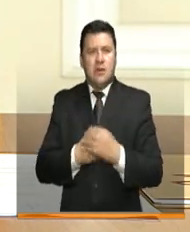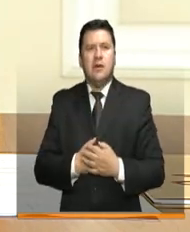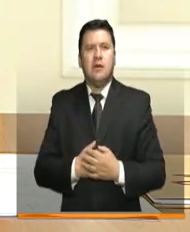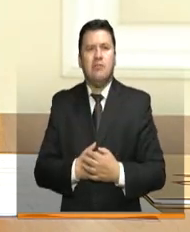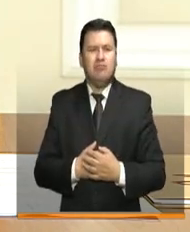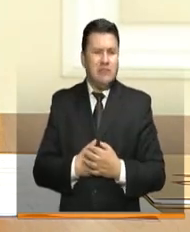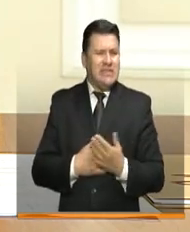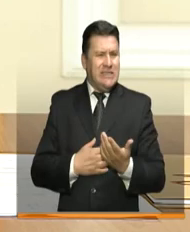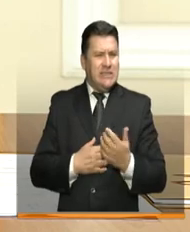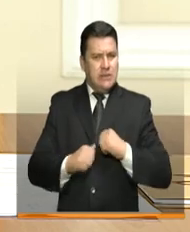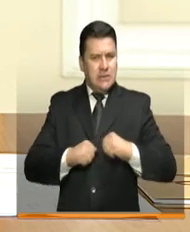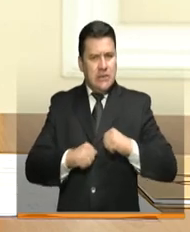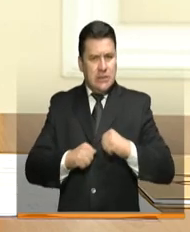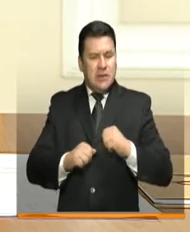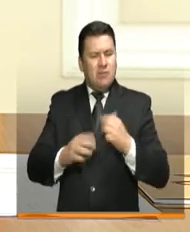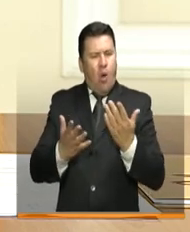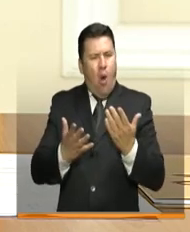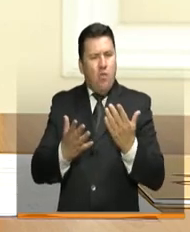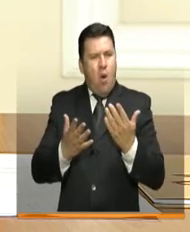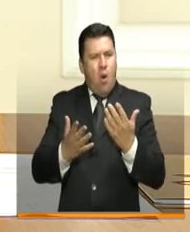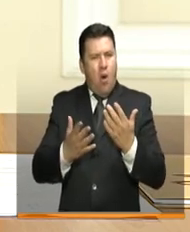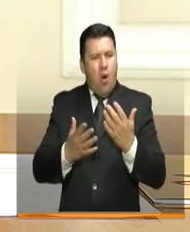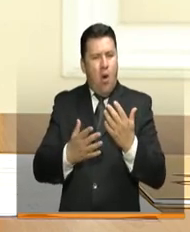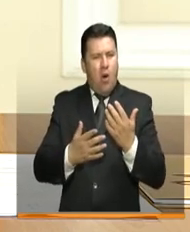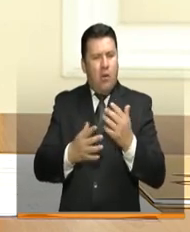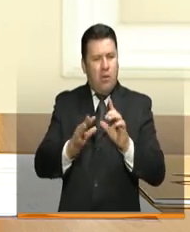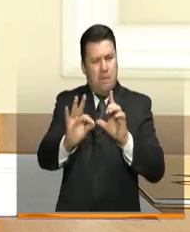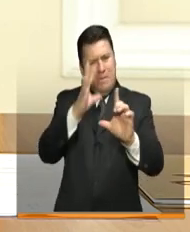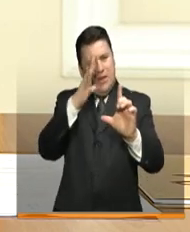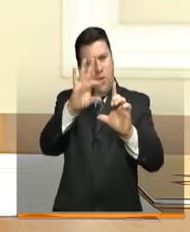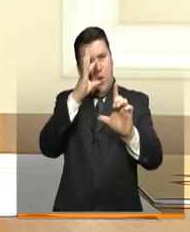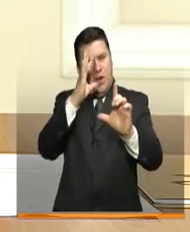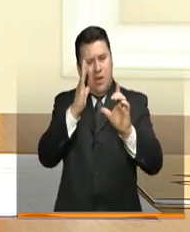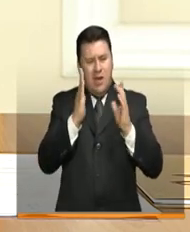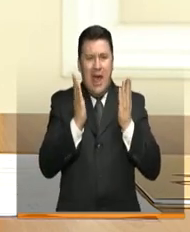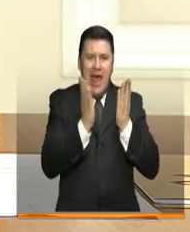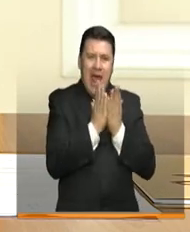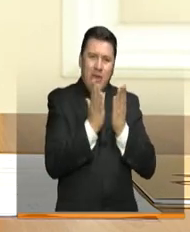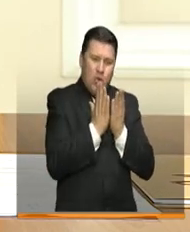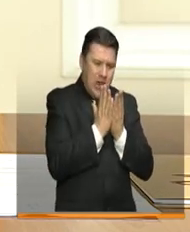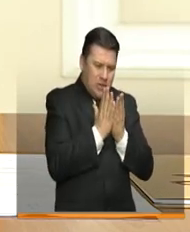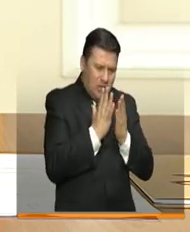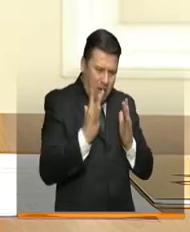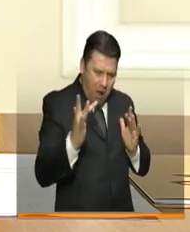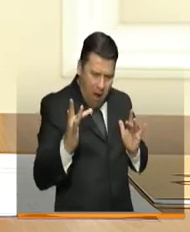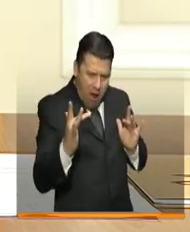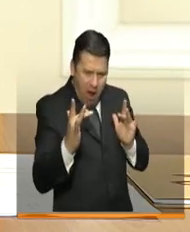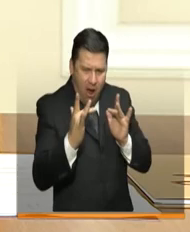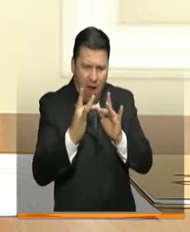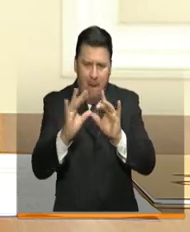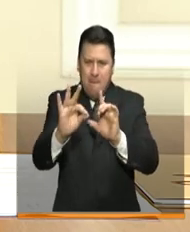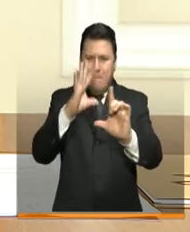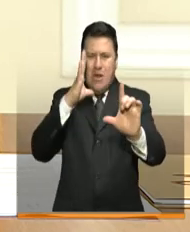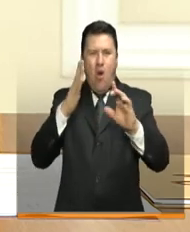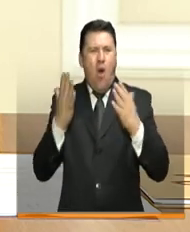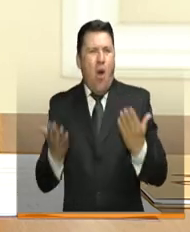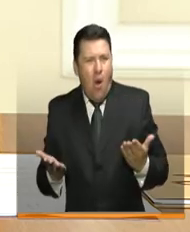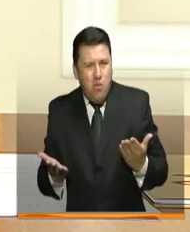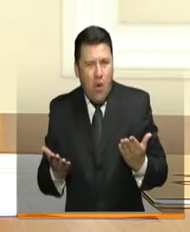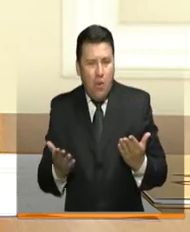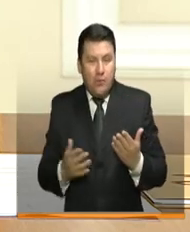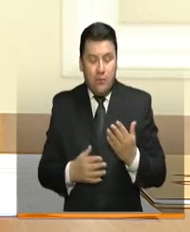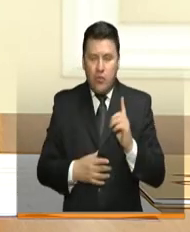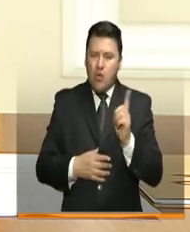es todo el ejercicio de virtualidad, de acercar el sistema educativo a los hogares. Y no estamos hablando de